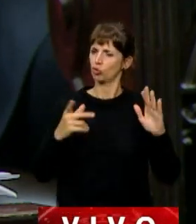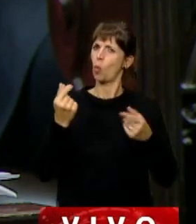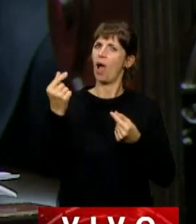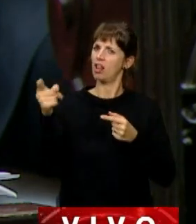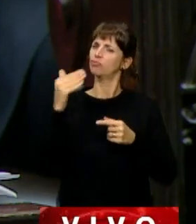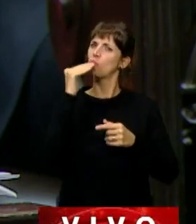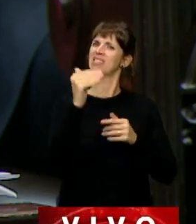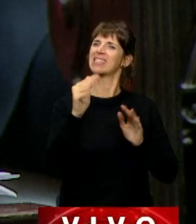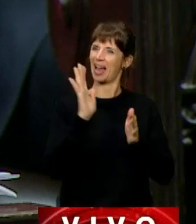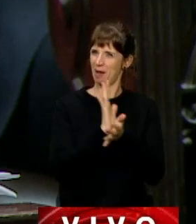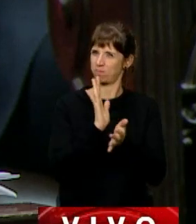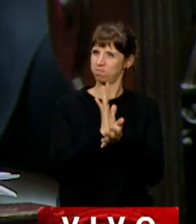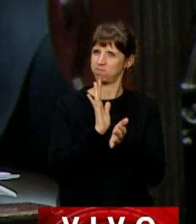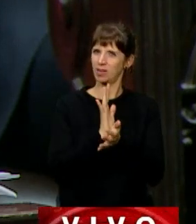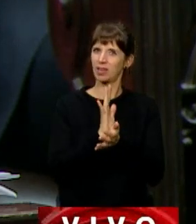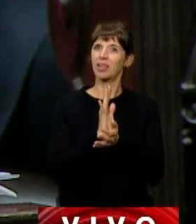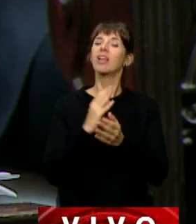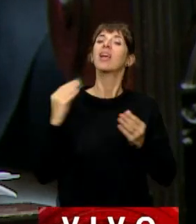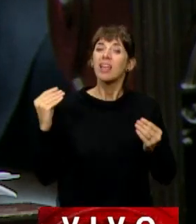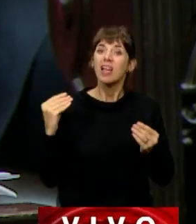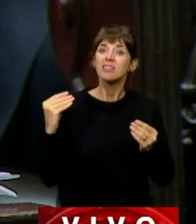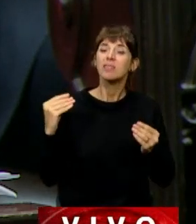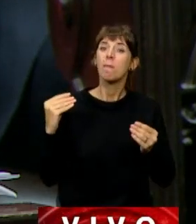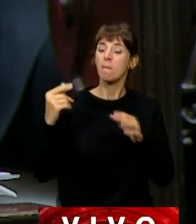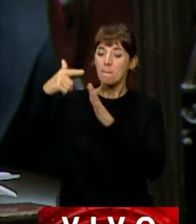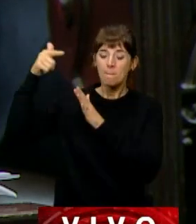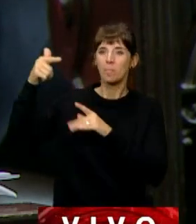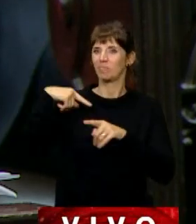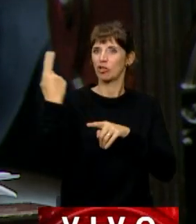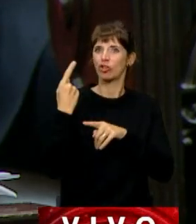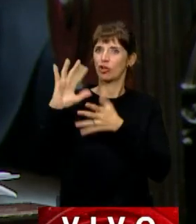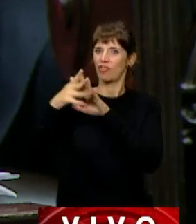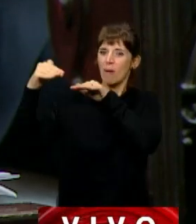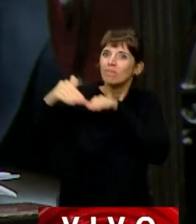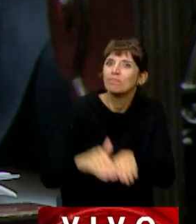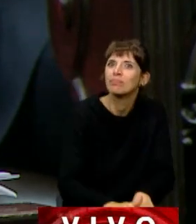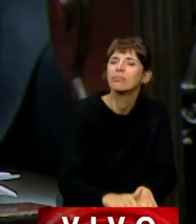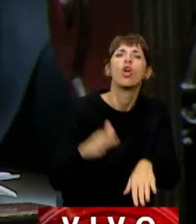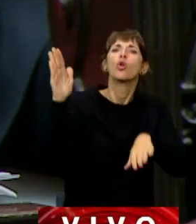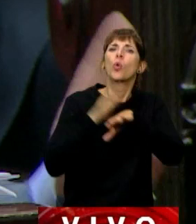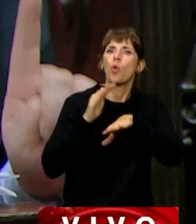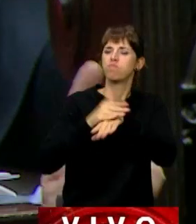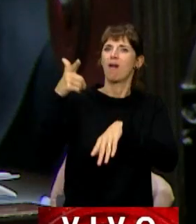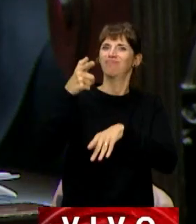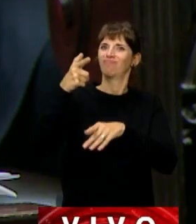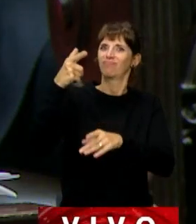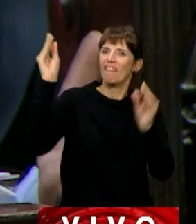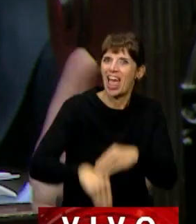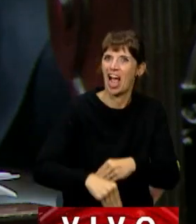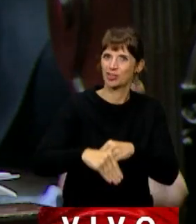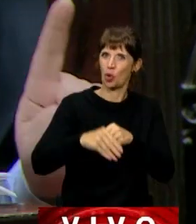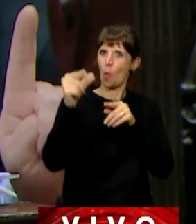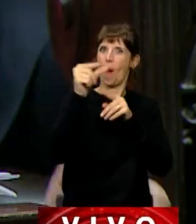El piso fueron las dos balas esas que gracias a Dios no salieron. Reivindico